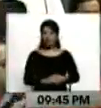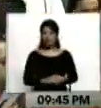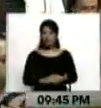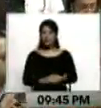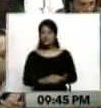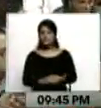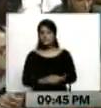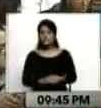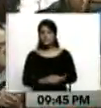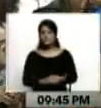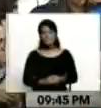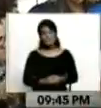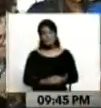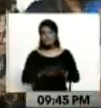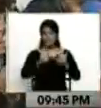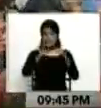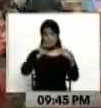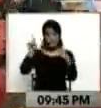Bolívar